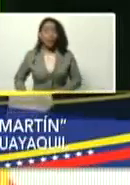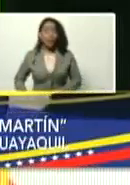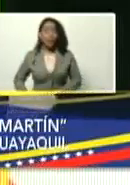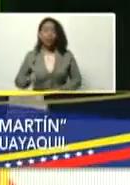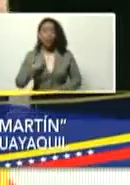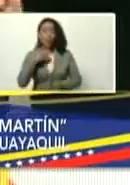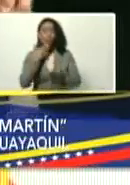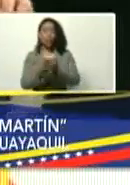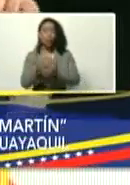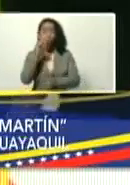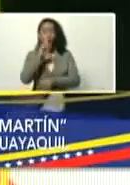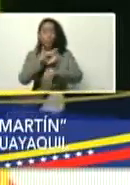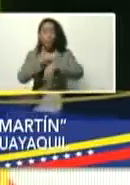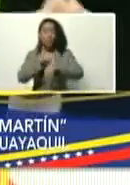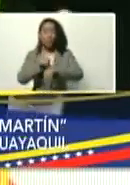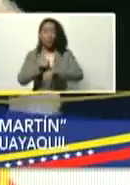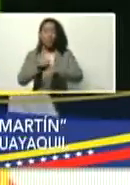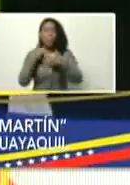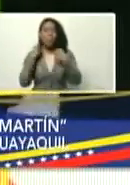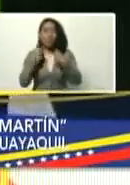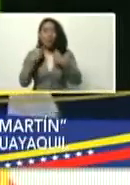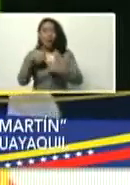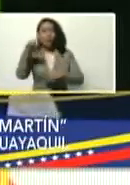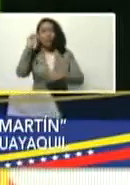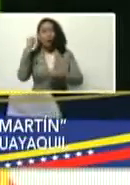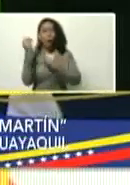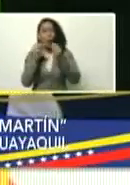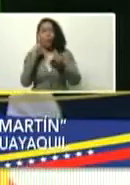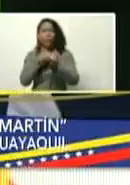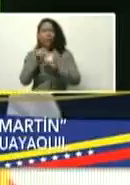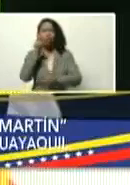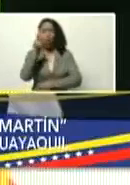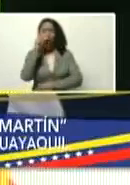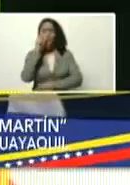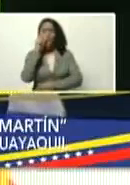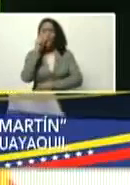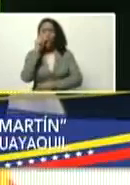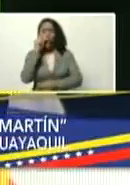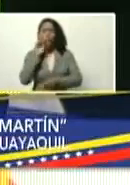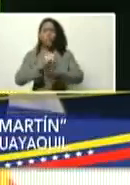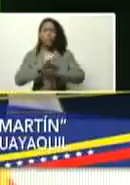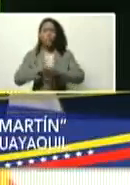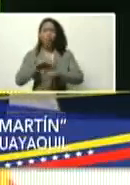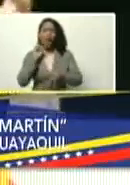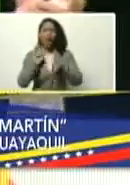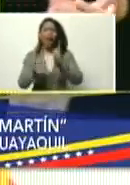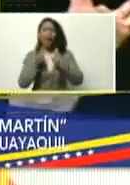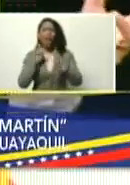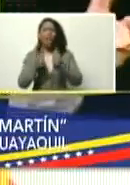minutos para entender cómo llegan estos dos hombres aquí, porque a veces parece